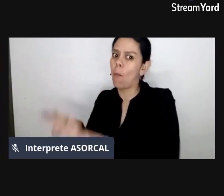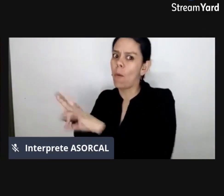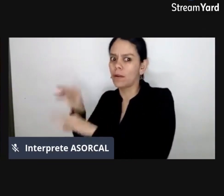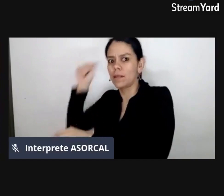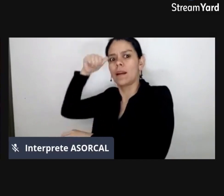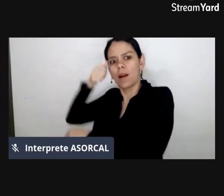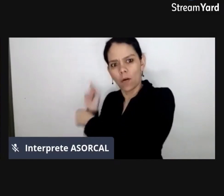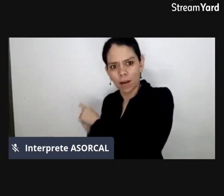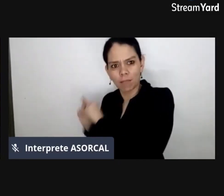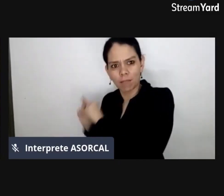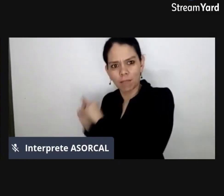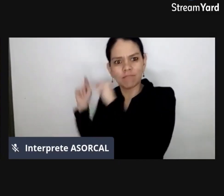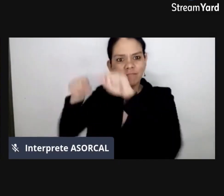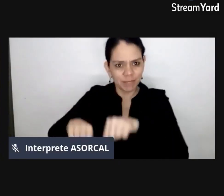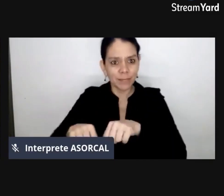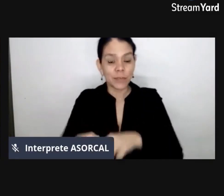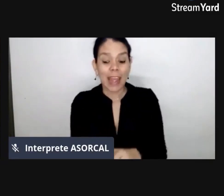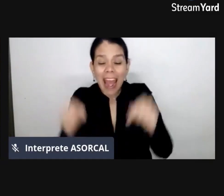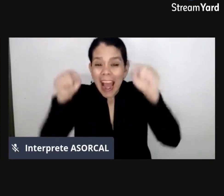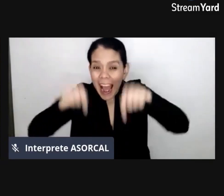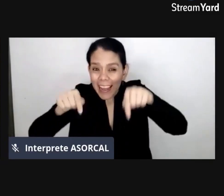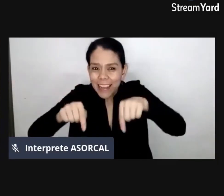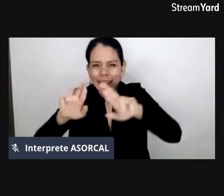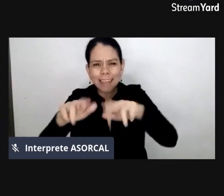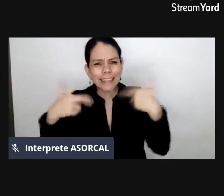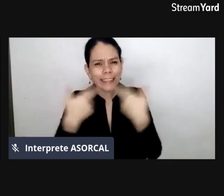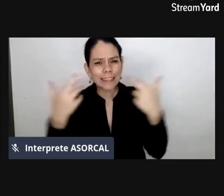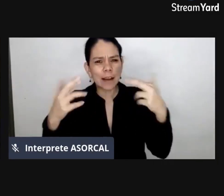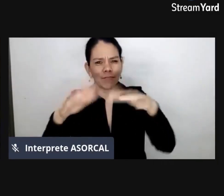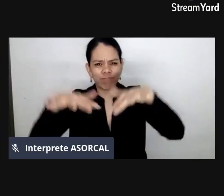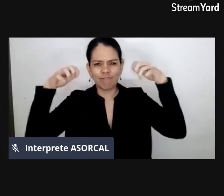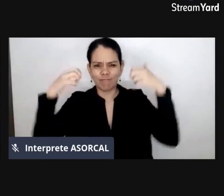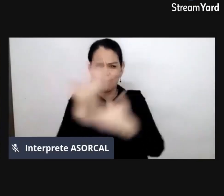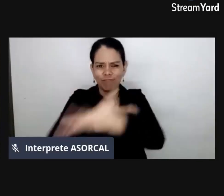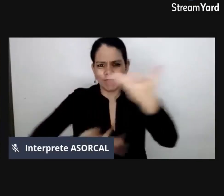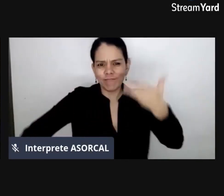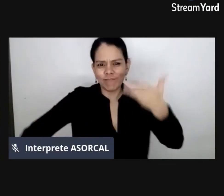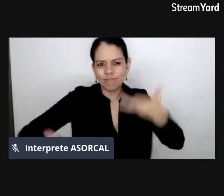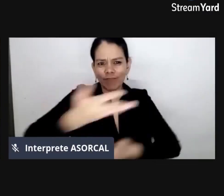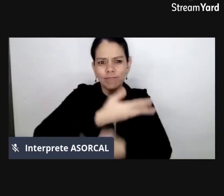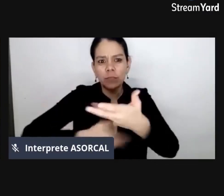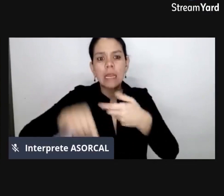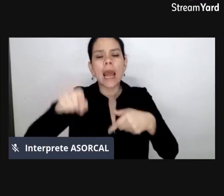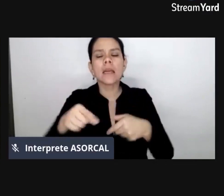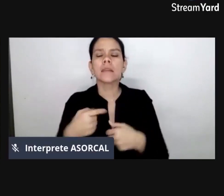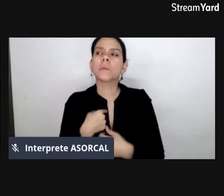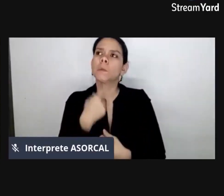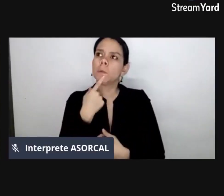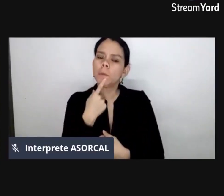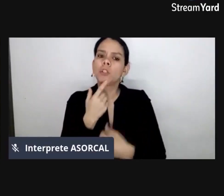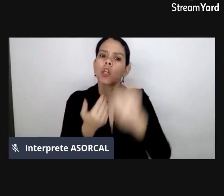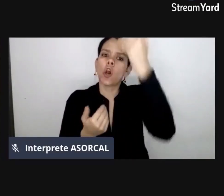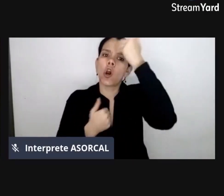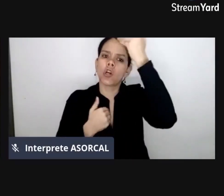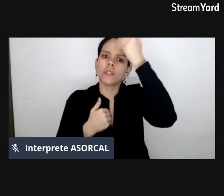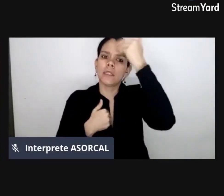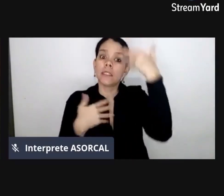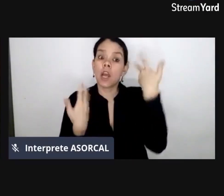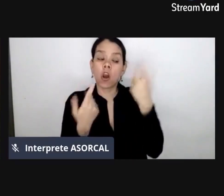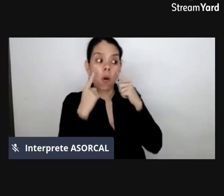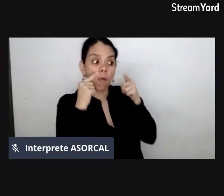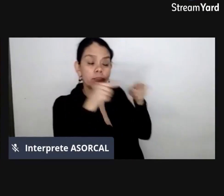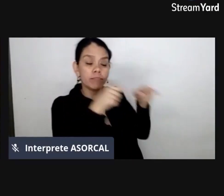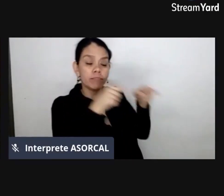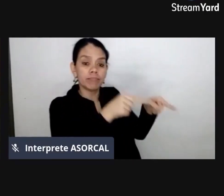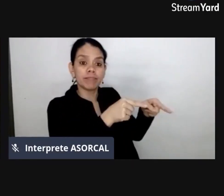de las clases marginadas, al tiempo que proponían programas de desarrollo rural en las respectivas comunidades. La Iglesia